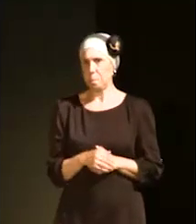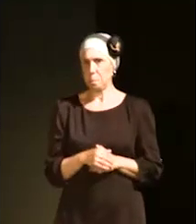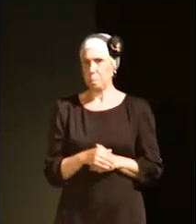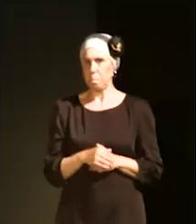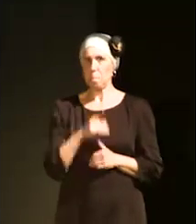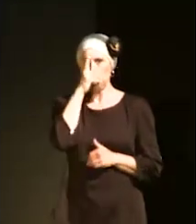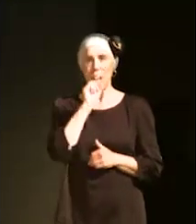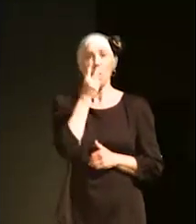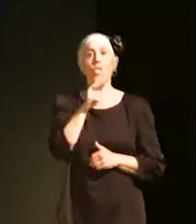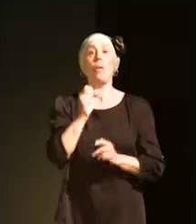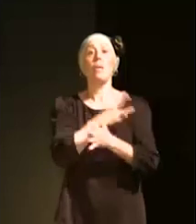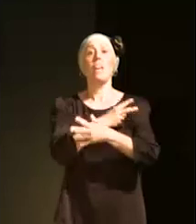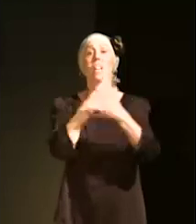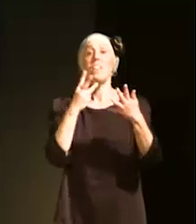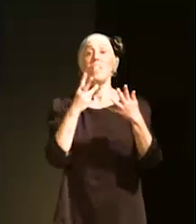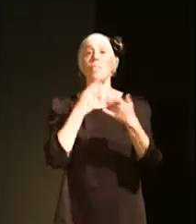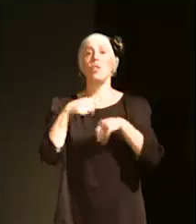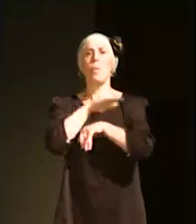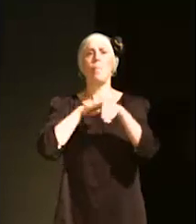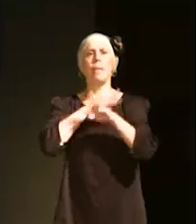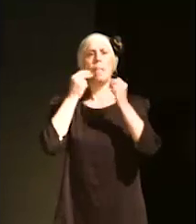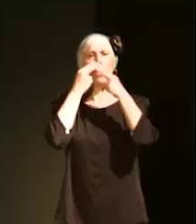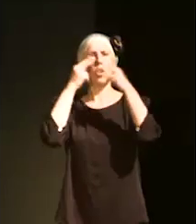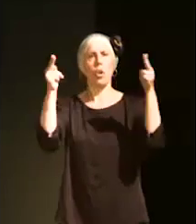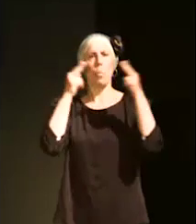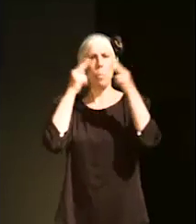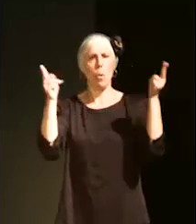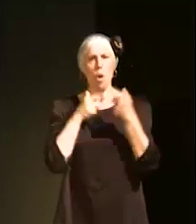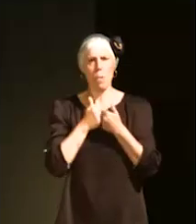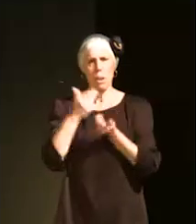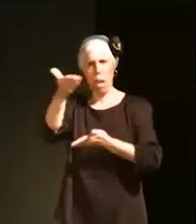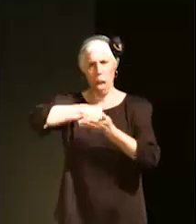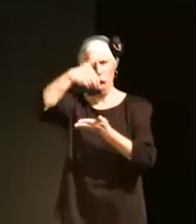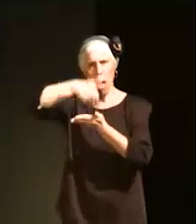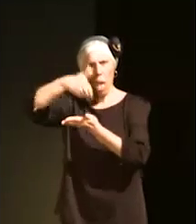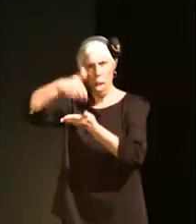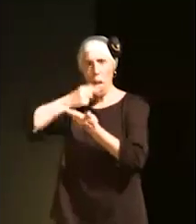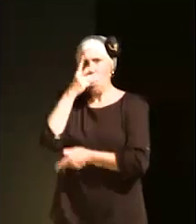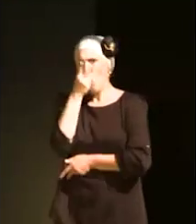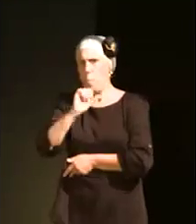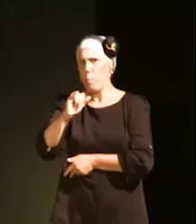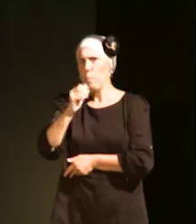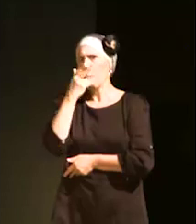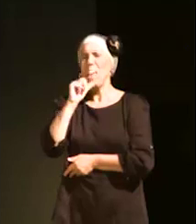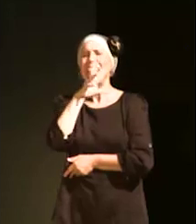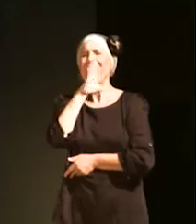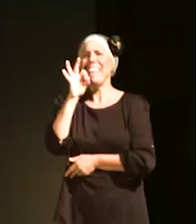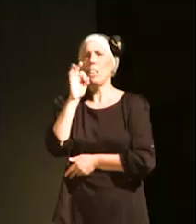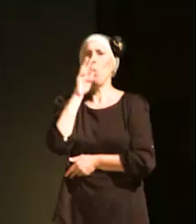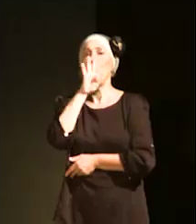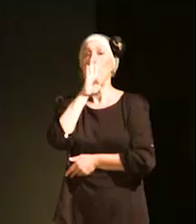2018 el ministerio público recibió dos mil 543 denuncias